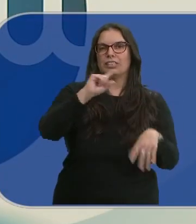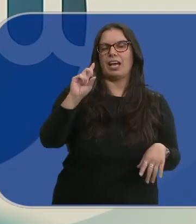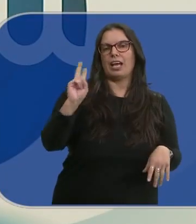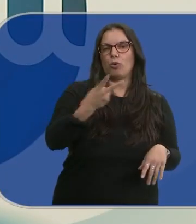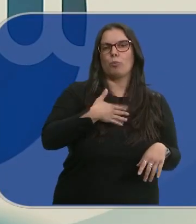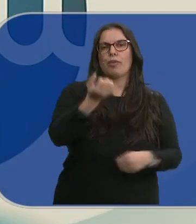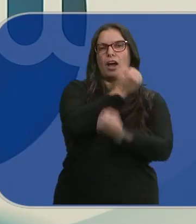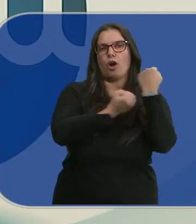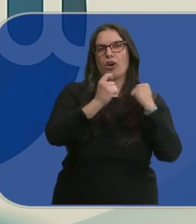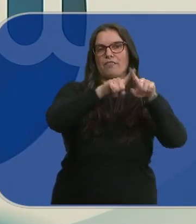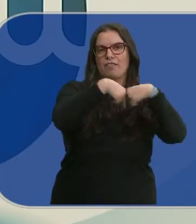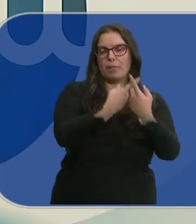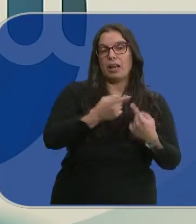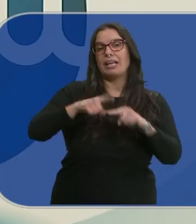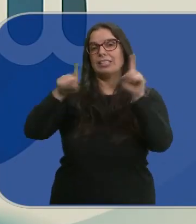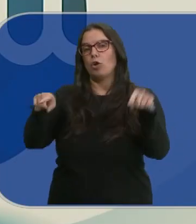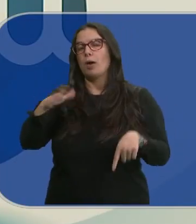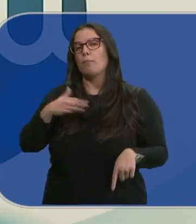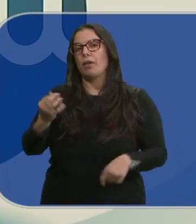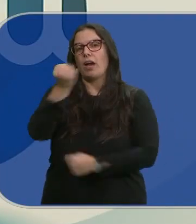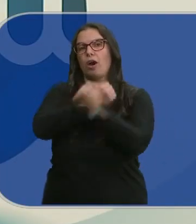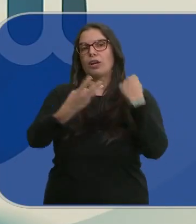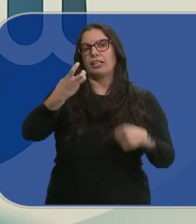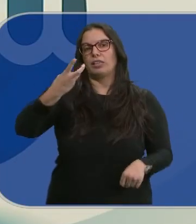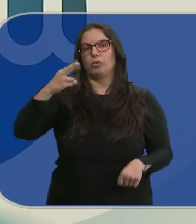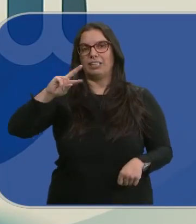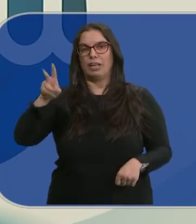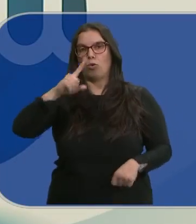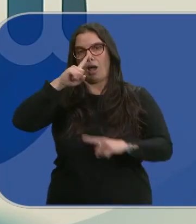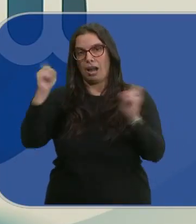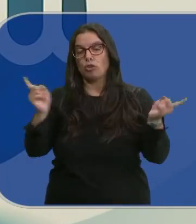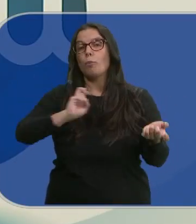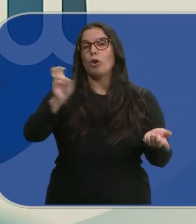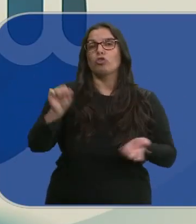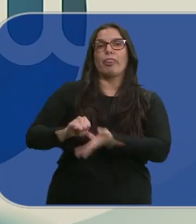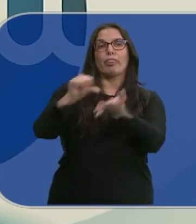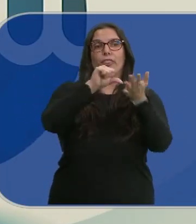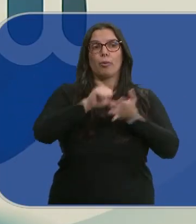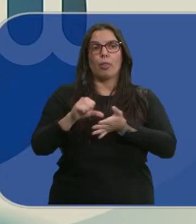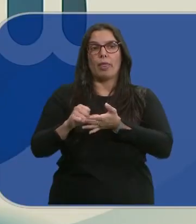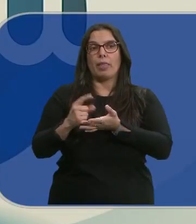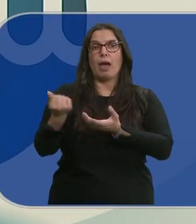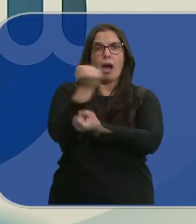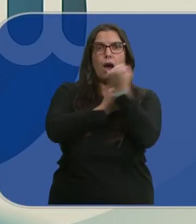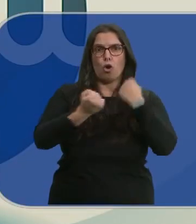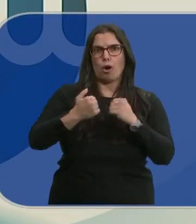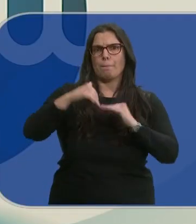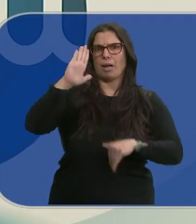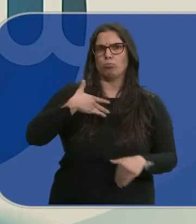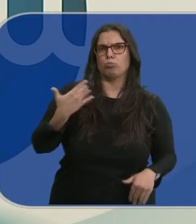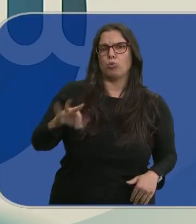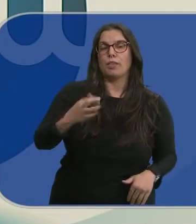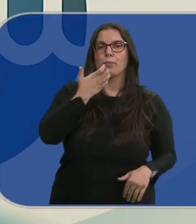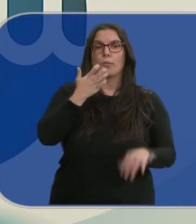euros, lo que se puede ahorrar una familia. En Segovia, que son apenas unos 320 euros al año, pero hay ciudades donde las posibilidades de ahorro son mucho mayores, como